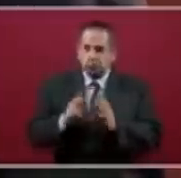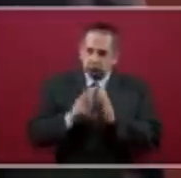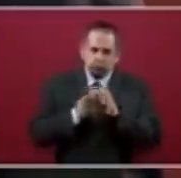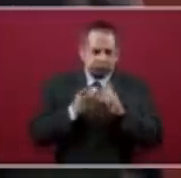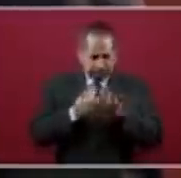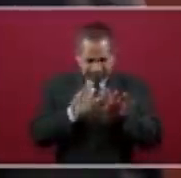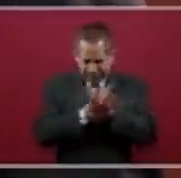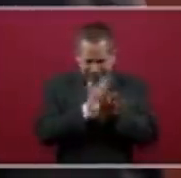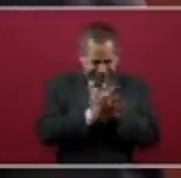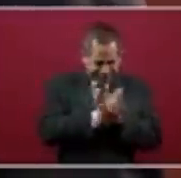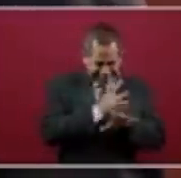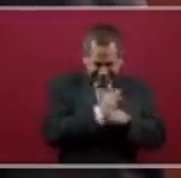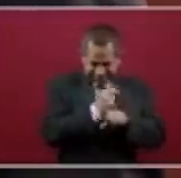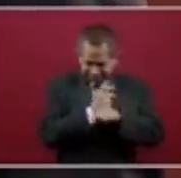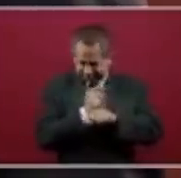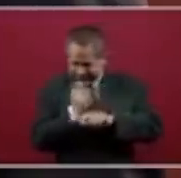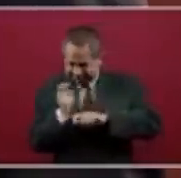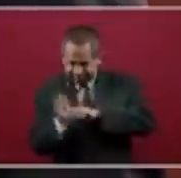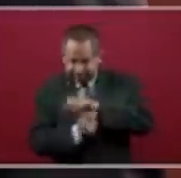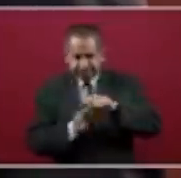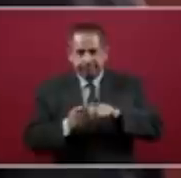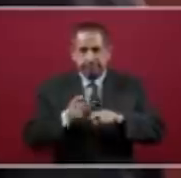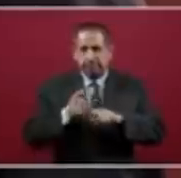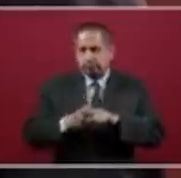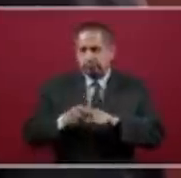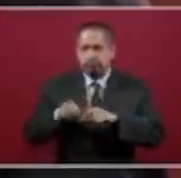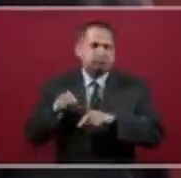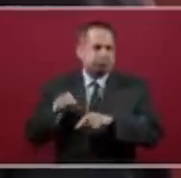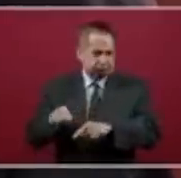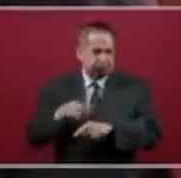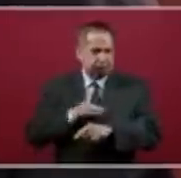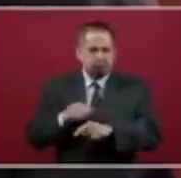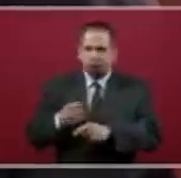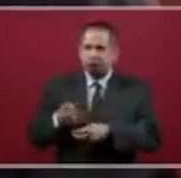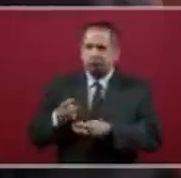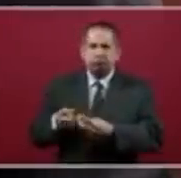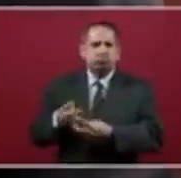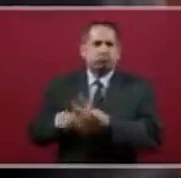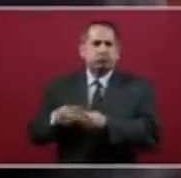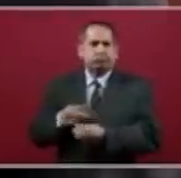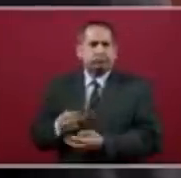reconvertir esas áreas productivas